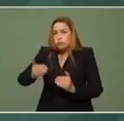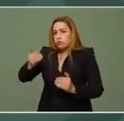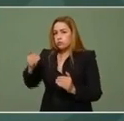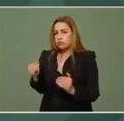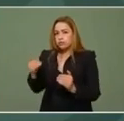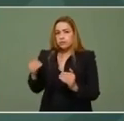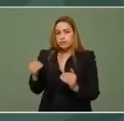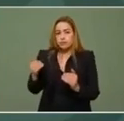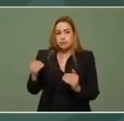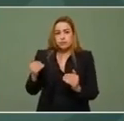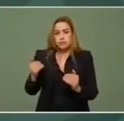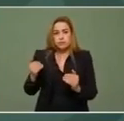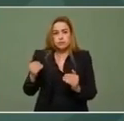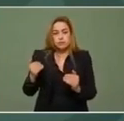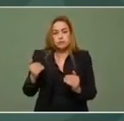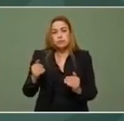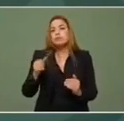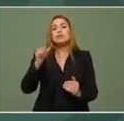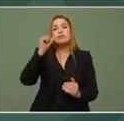Ayer se